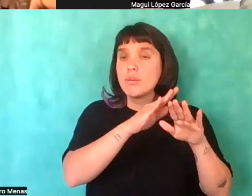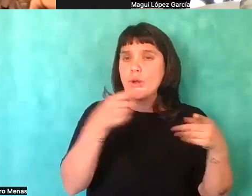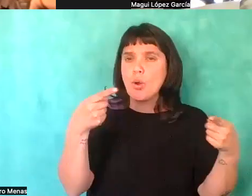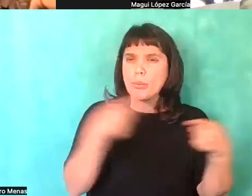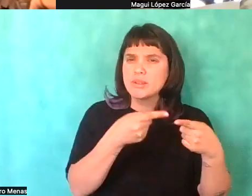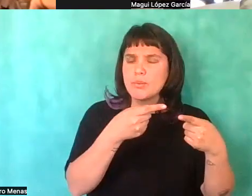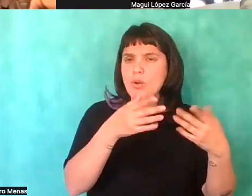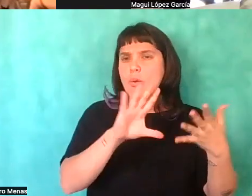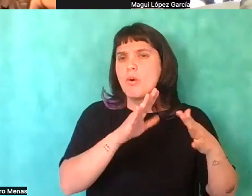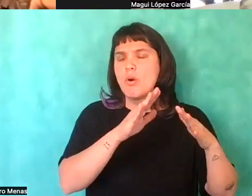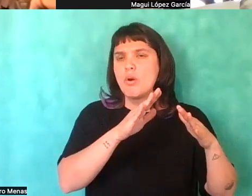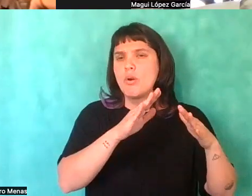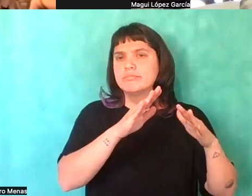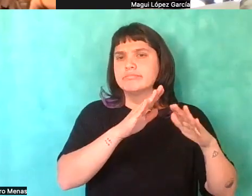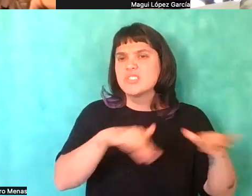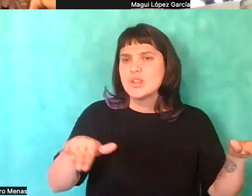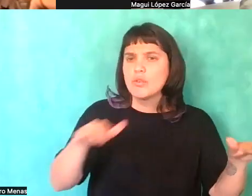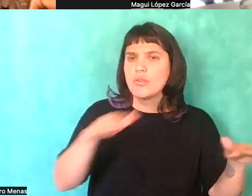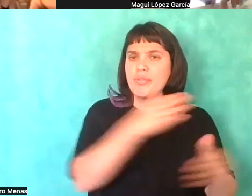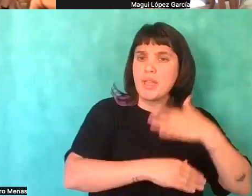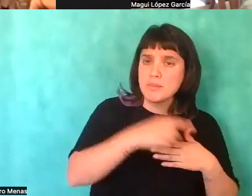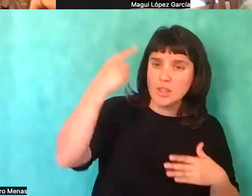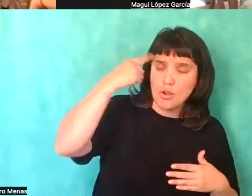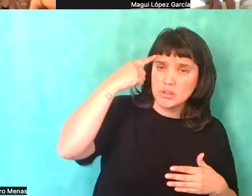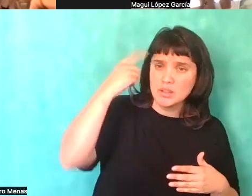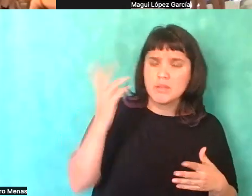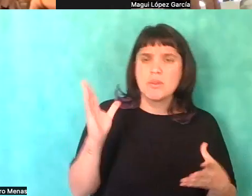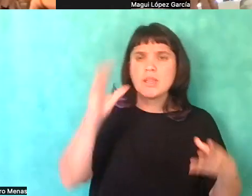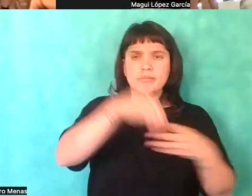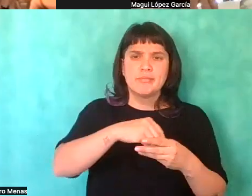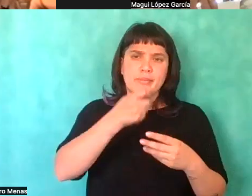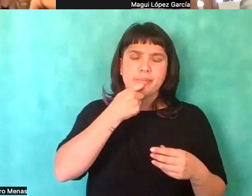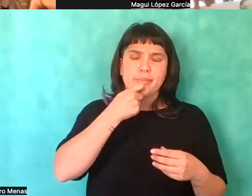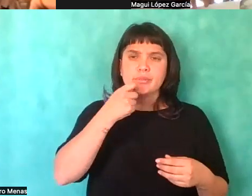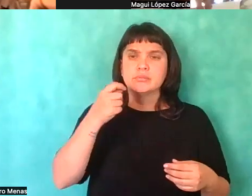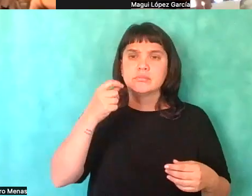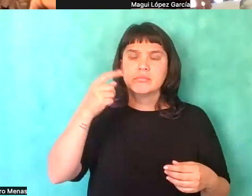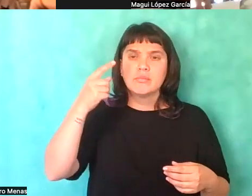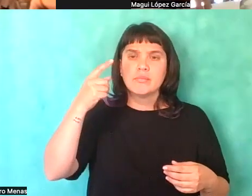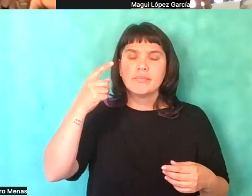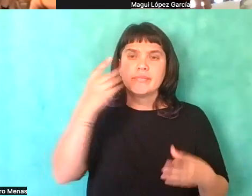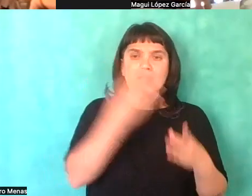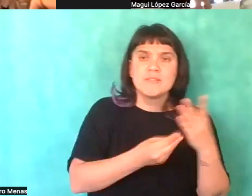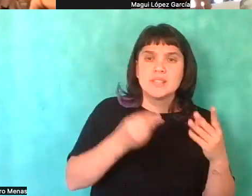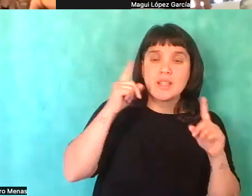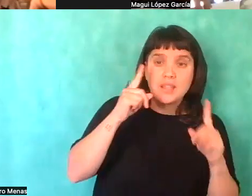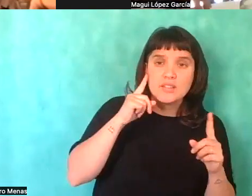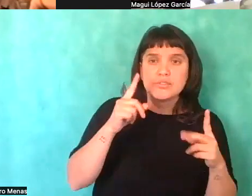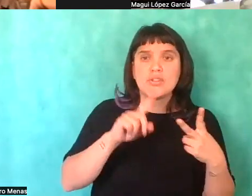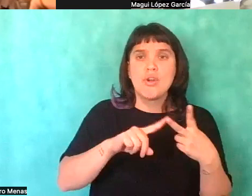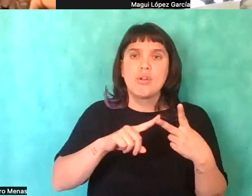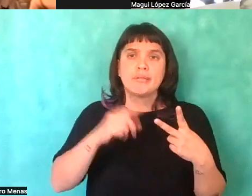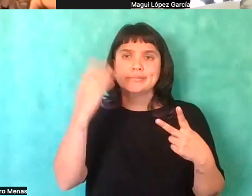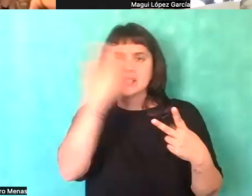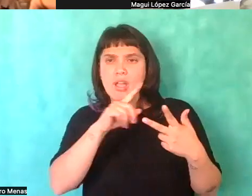discapacidades cognitivas, una cosa así, que incluía desde chicos con déficit de atención, el chico espectro autista y chicos sordos. ¿Puede Sí, ser? puede ser, sí,